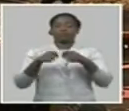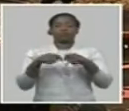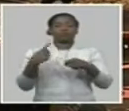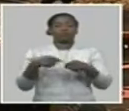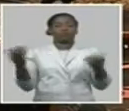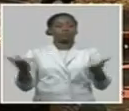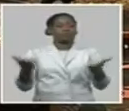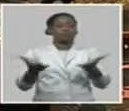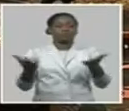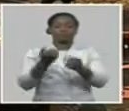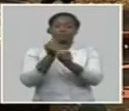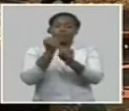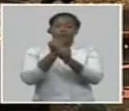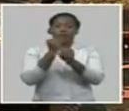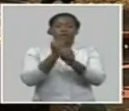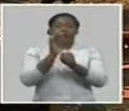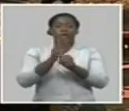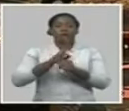trabajo